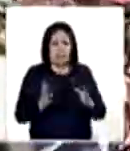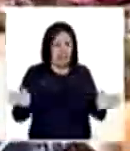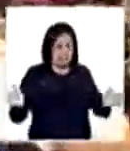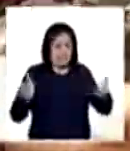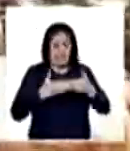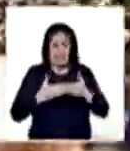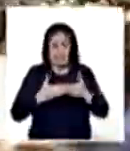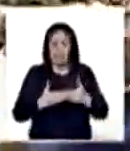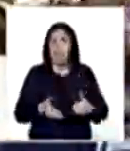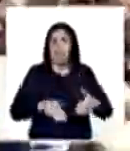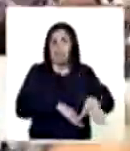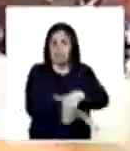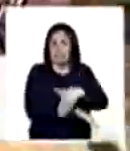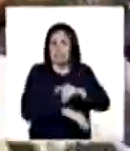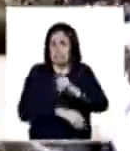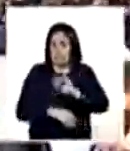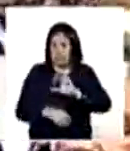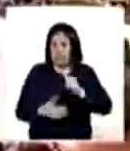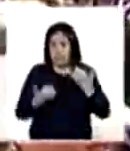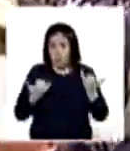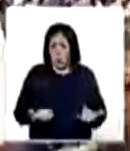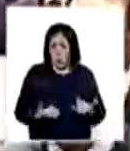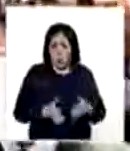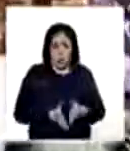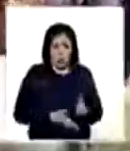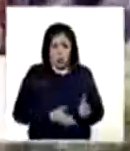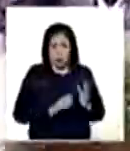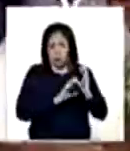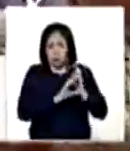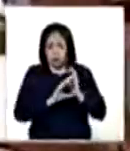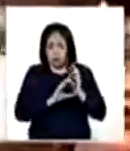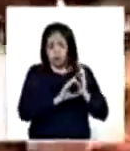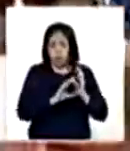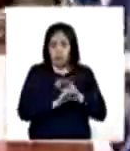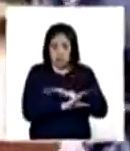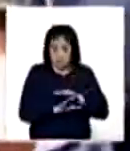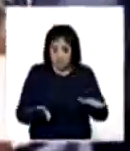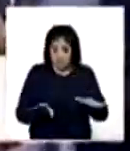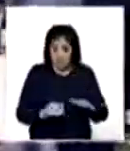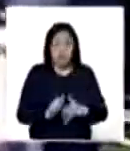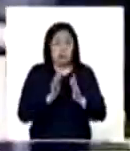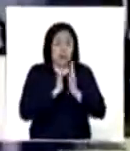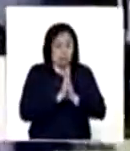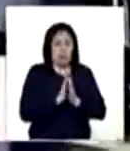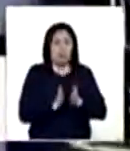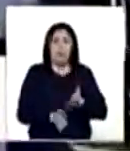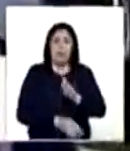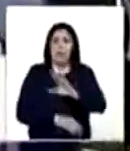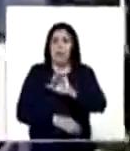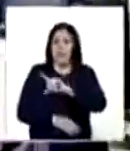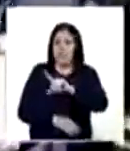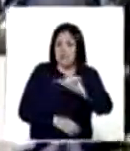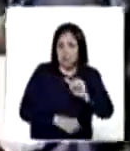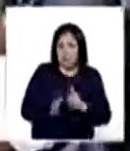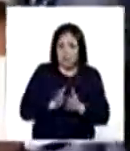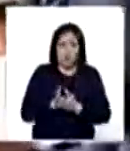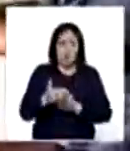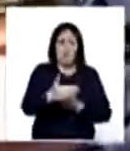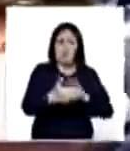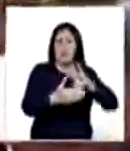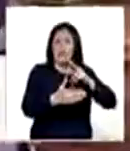la avenida Tacna y el recorrido de hoy será culminada la misa hacia el Jirón Callao, seguirán hacia